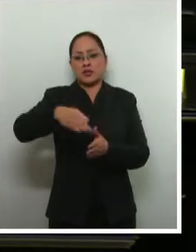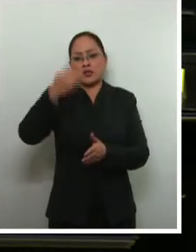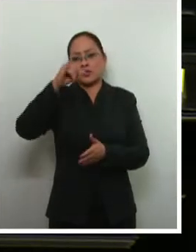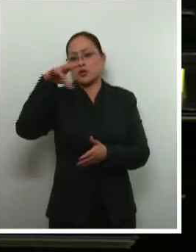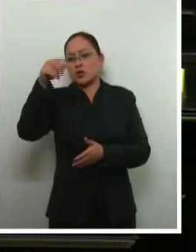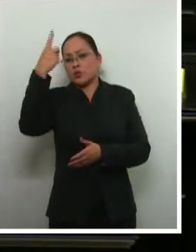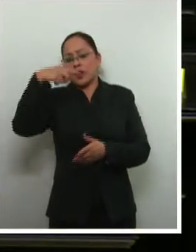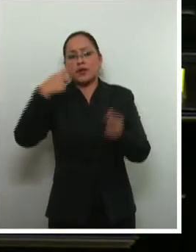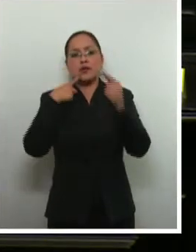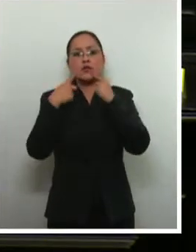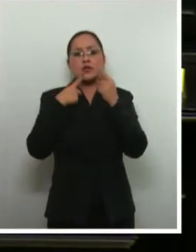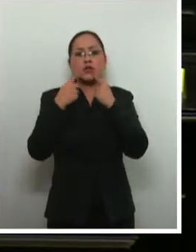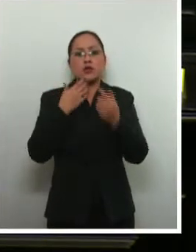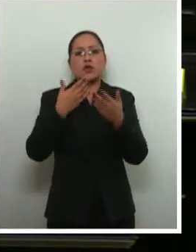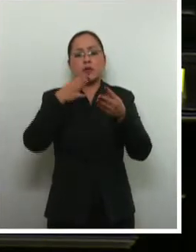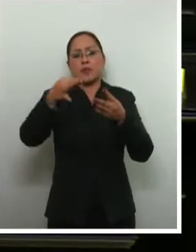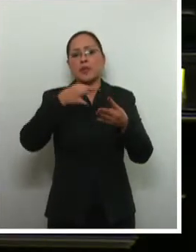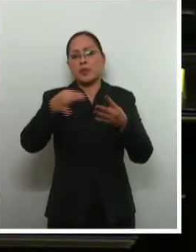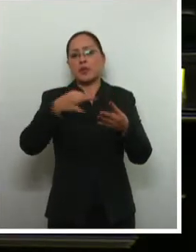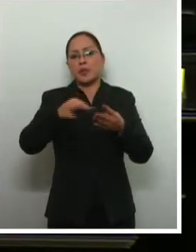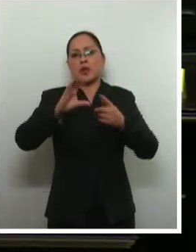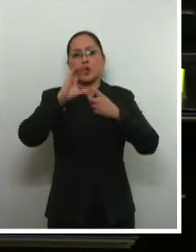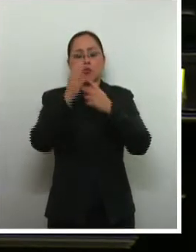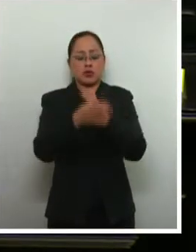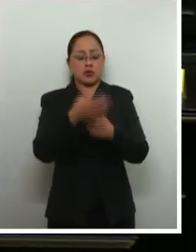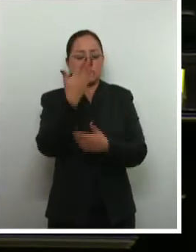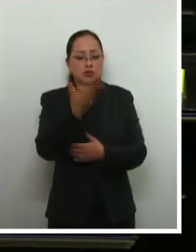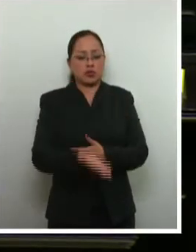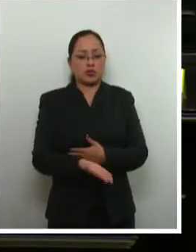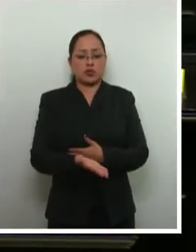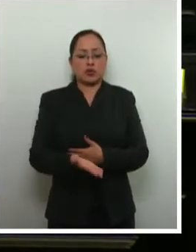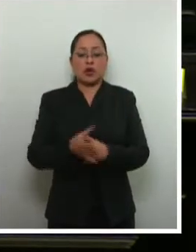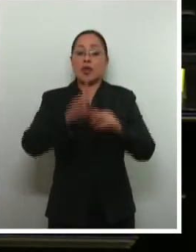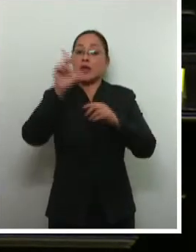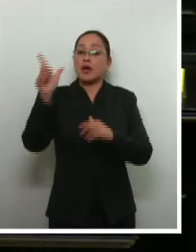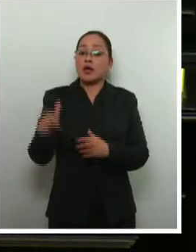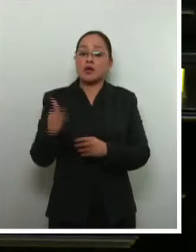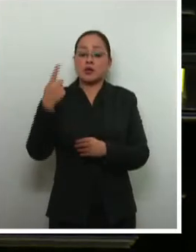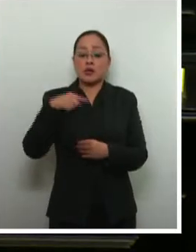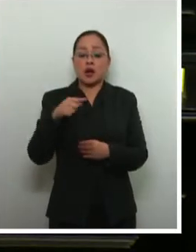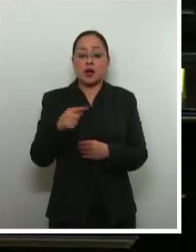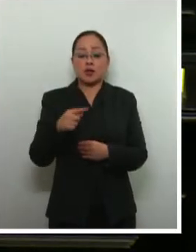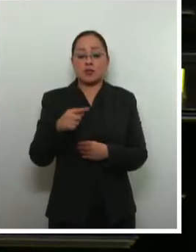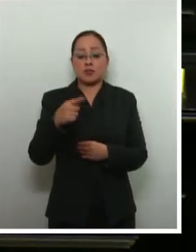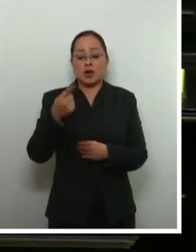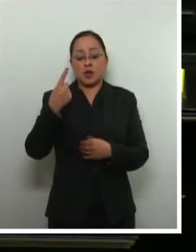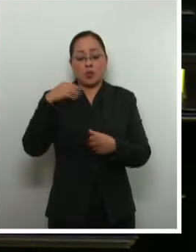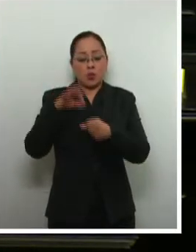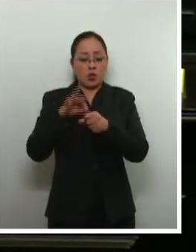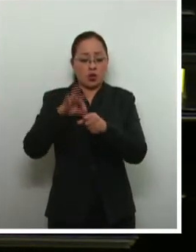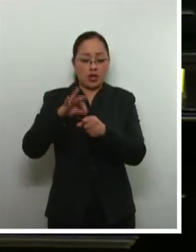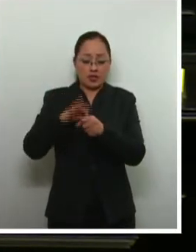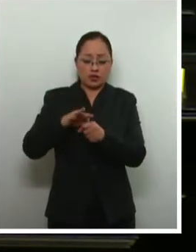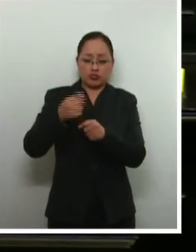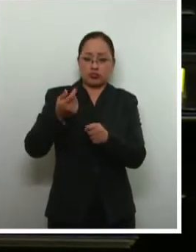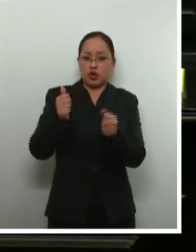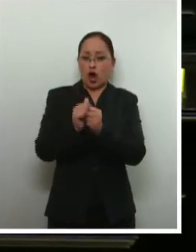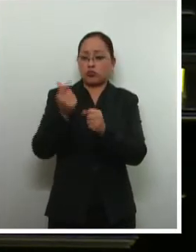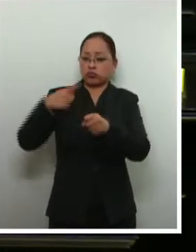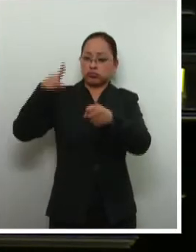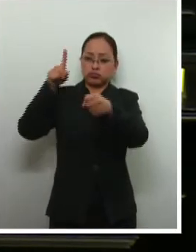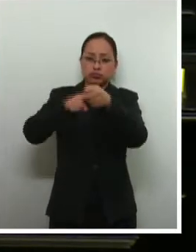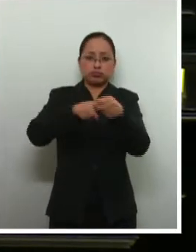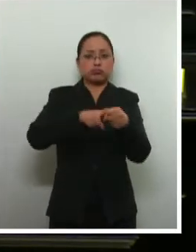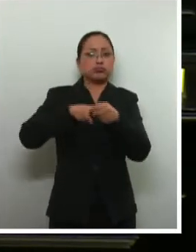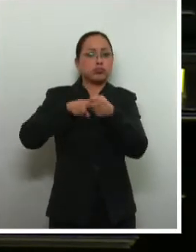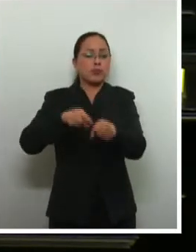o no a discusión las reservas de la comisión y posteriormente pasaremos a su votación nominal, toda vez